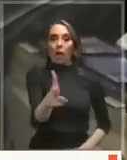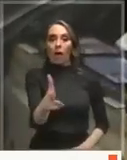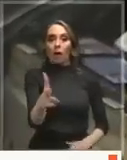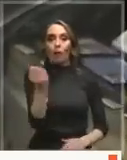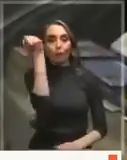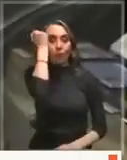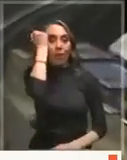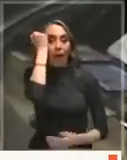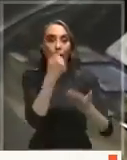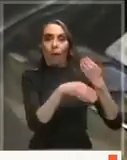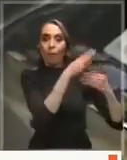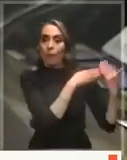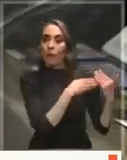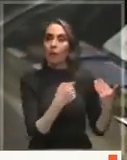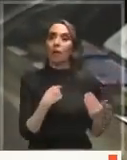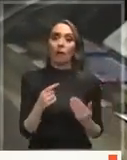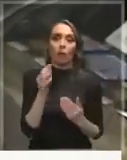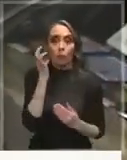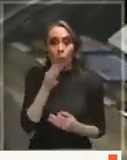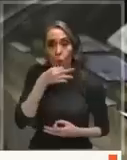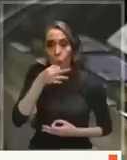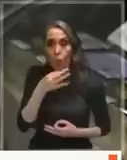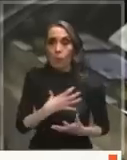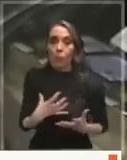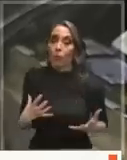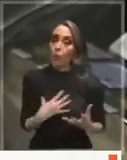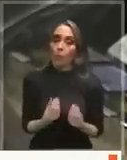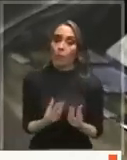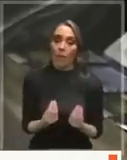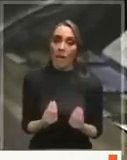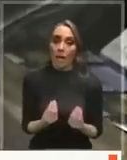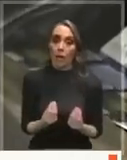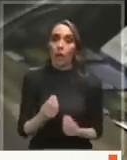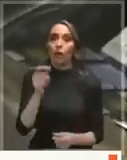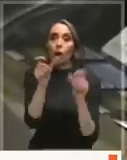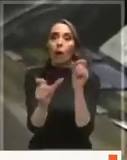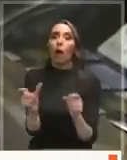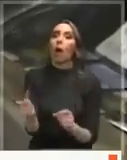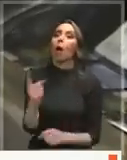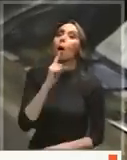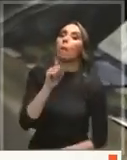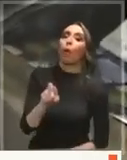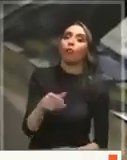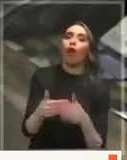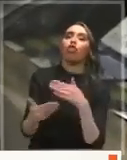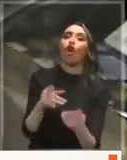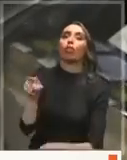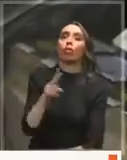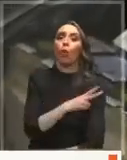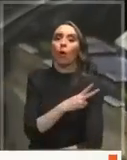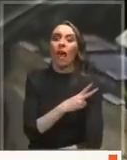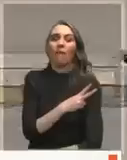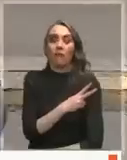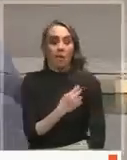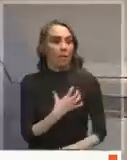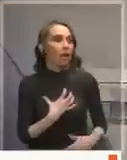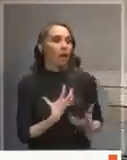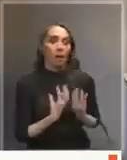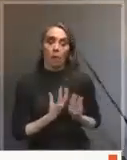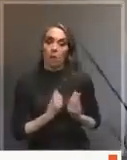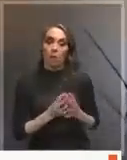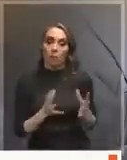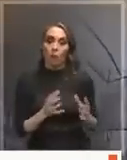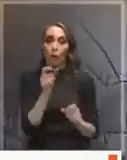o sea, tengo mucho miedo porque más cuando vienen a preguntar por mi jefe, porque de verdad me da mucho miedo.